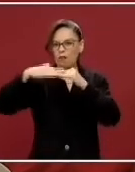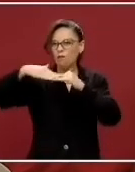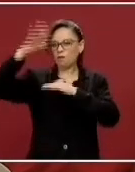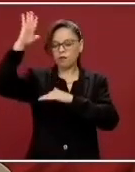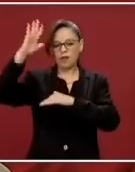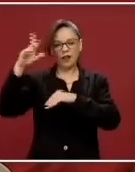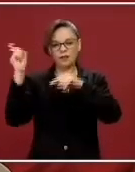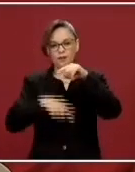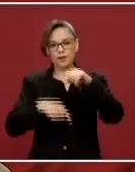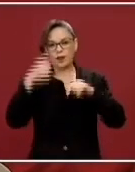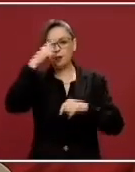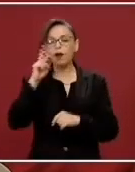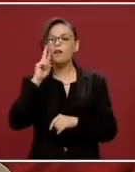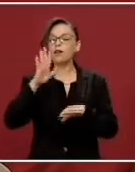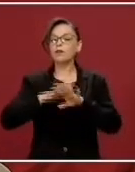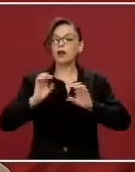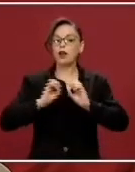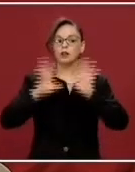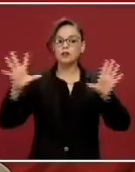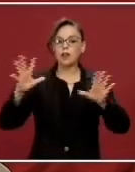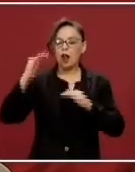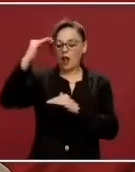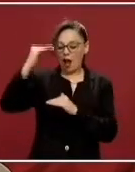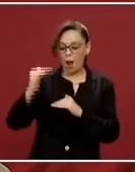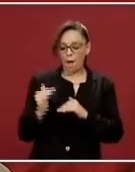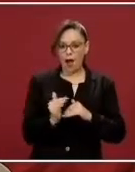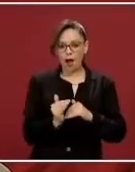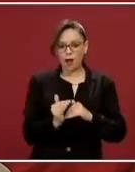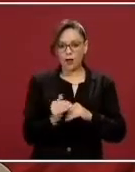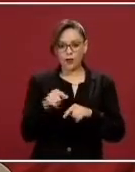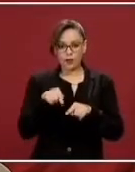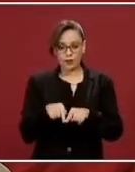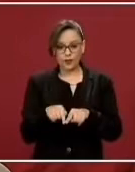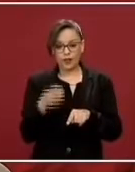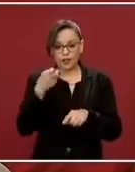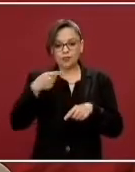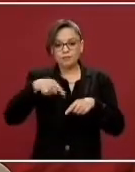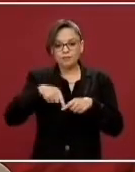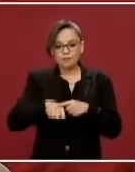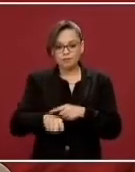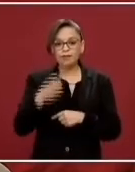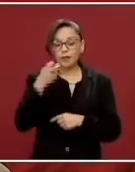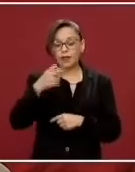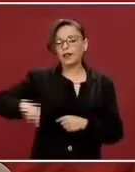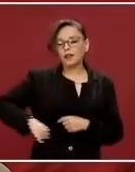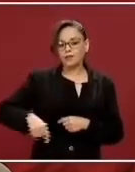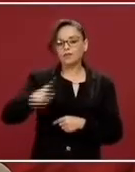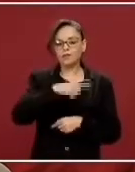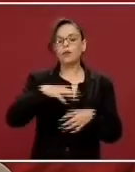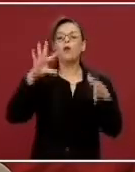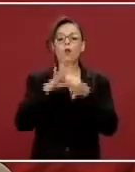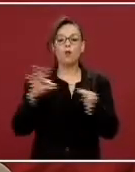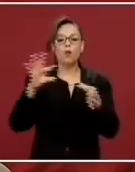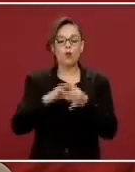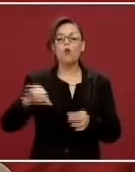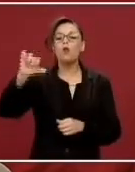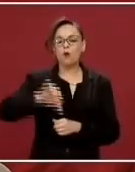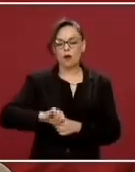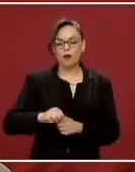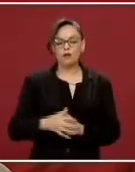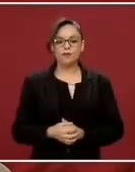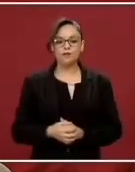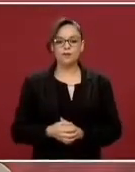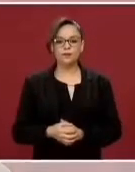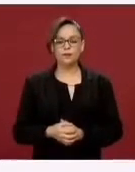pueda ver con mayor detalle esta parte inicial que es la que nos interesa comentar en este momento. El momento en el